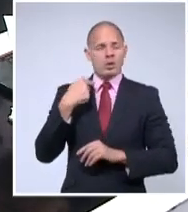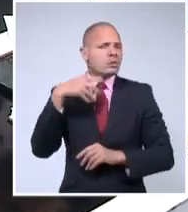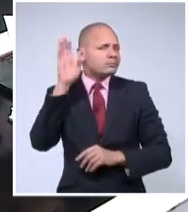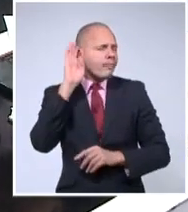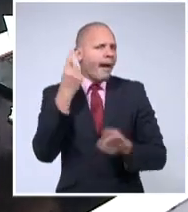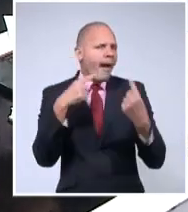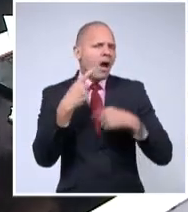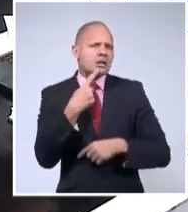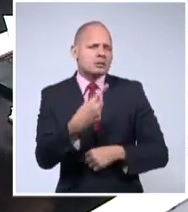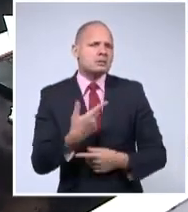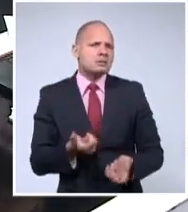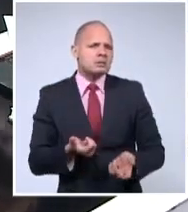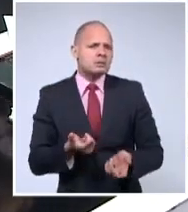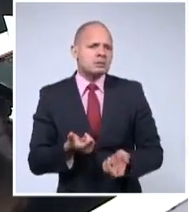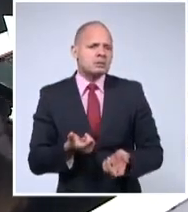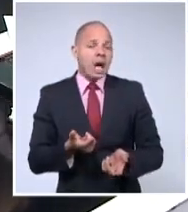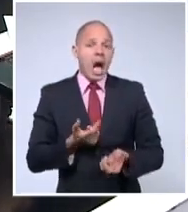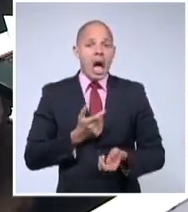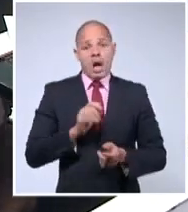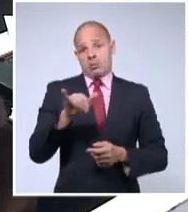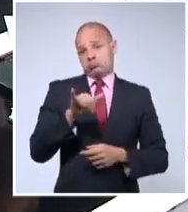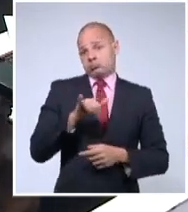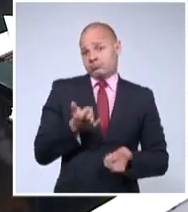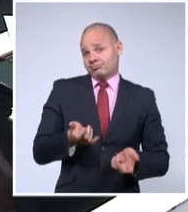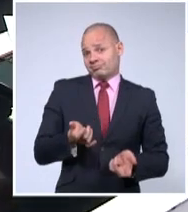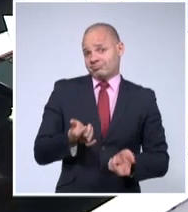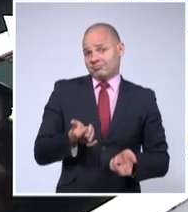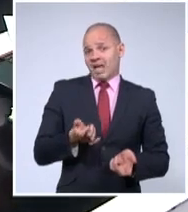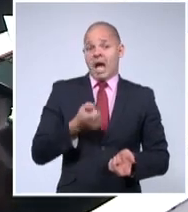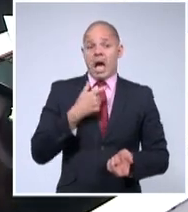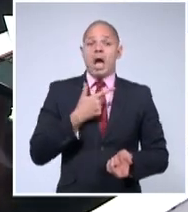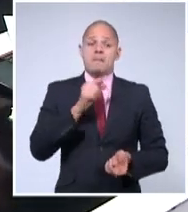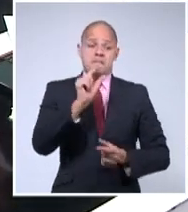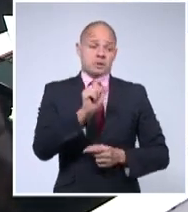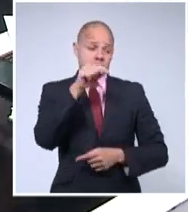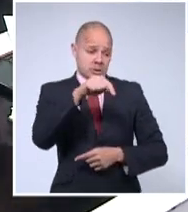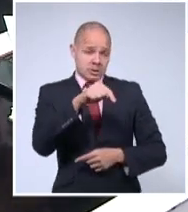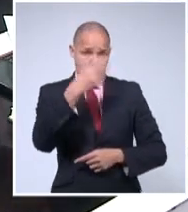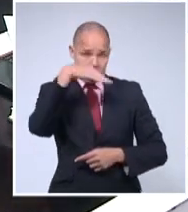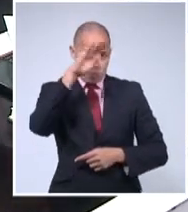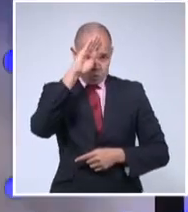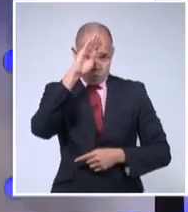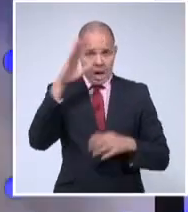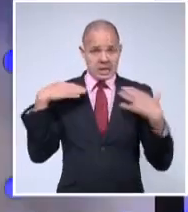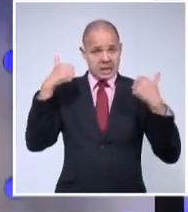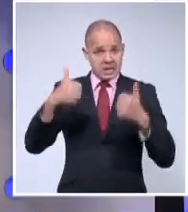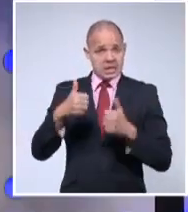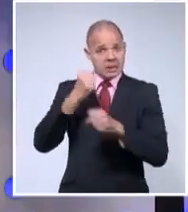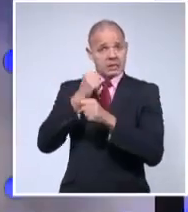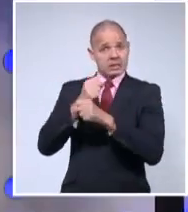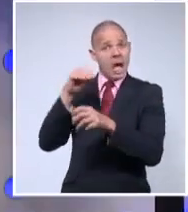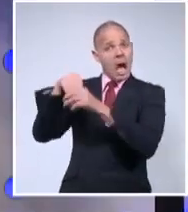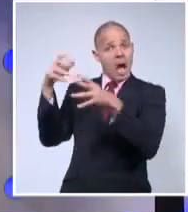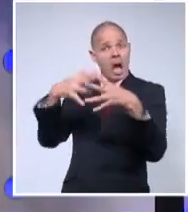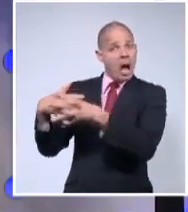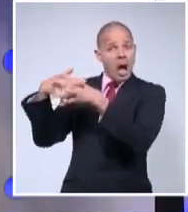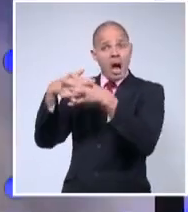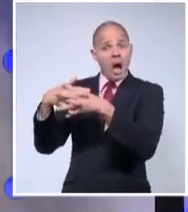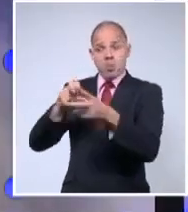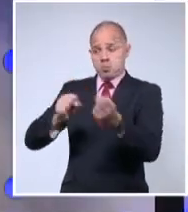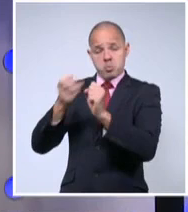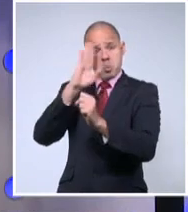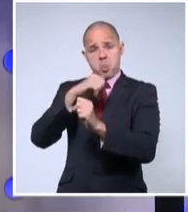decía, pero los diplomáticos cubanos en los Estados Unidos hacen lo que quieren, nadie los limita dentro del territorio de los Estados Unidos. ¿Por qué limitar a los norteamericanos en Cuba?